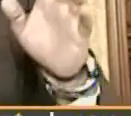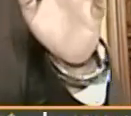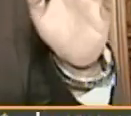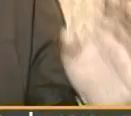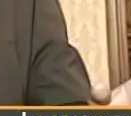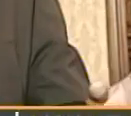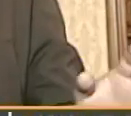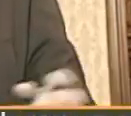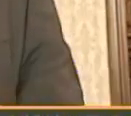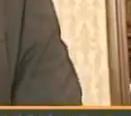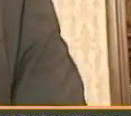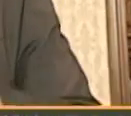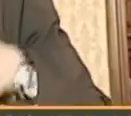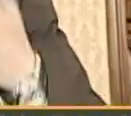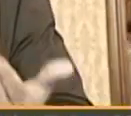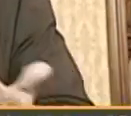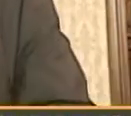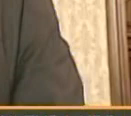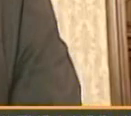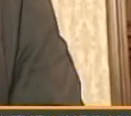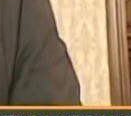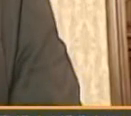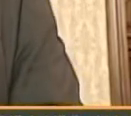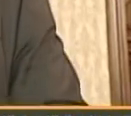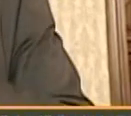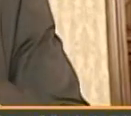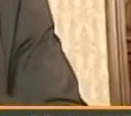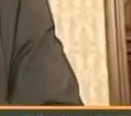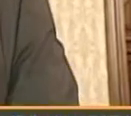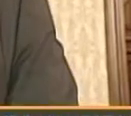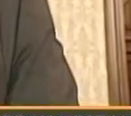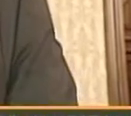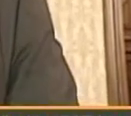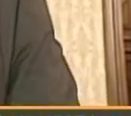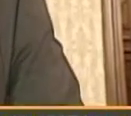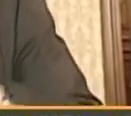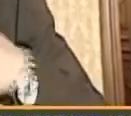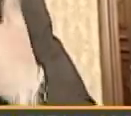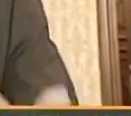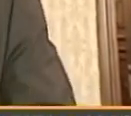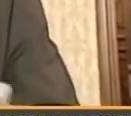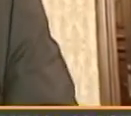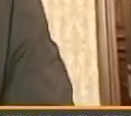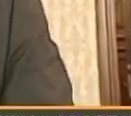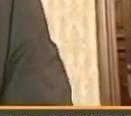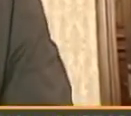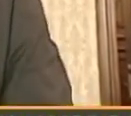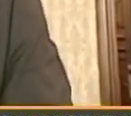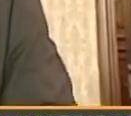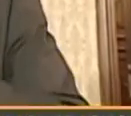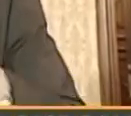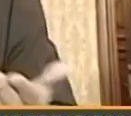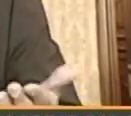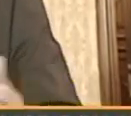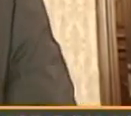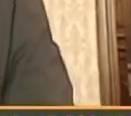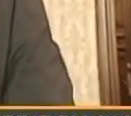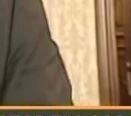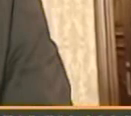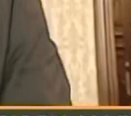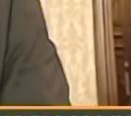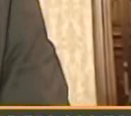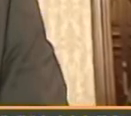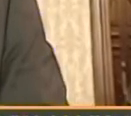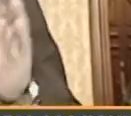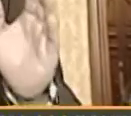sinergia entre la derecha venezolana y quienes dirigen esta instancia lamentablemente no está permitiendo que esta organización funcione como